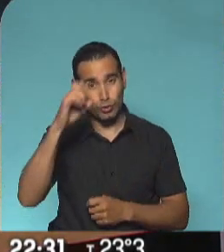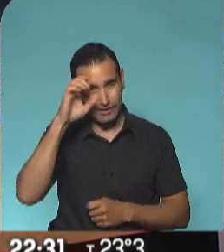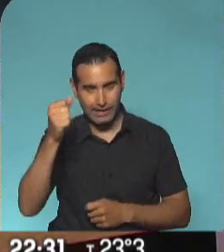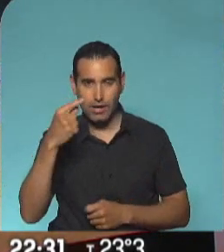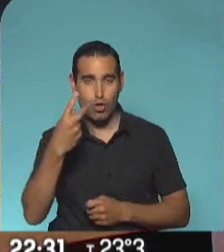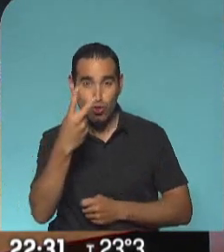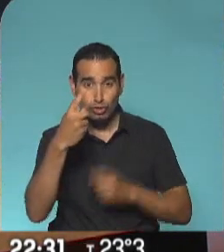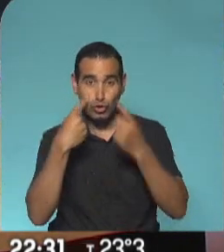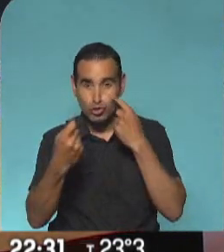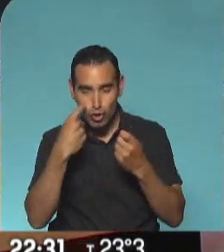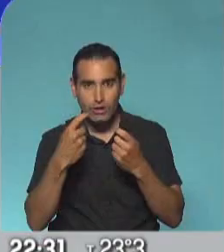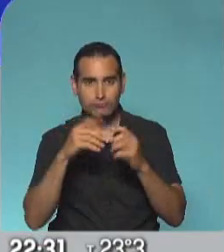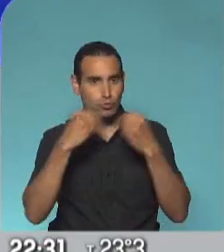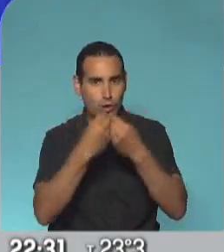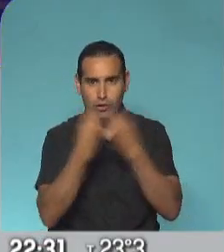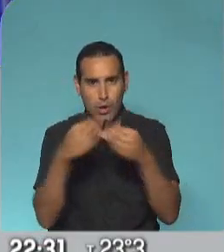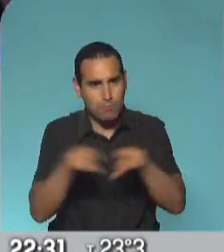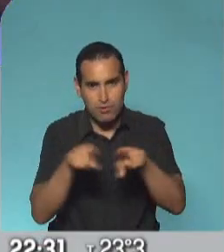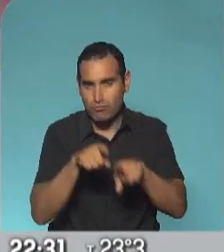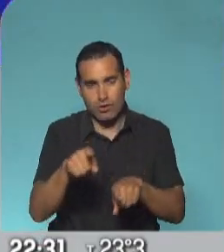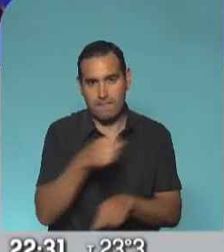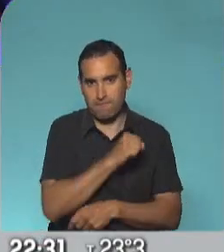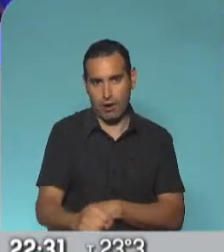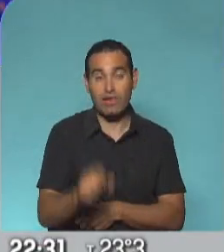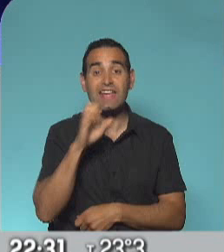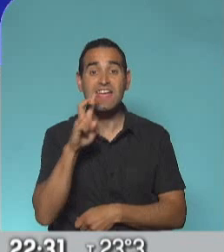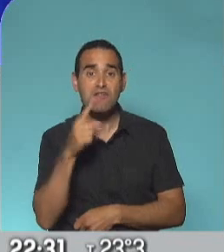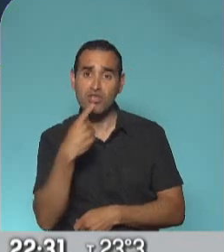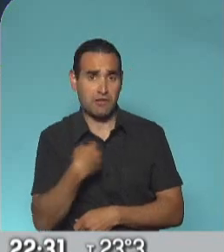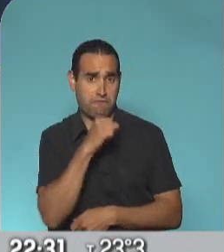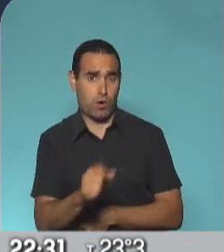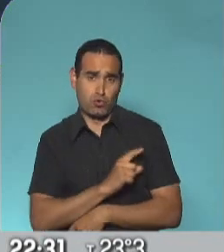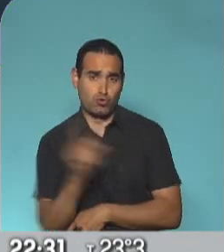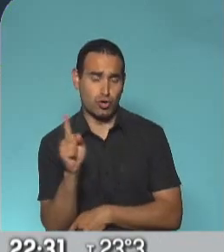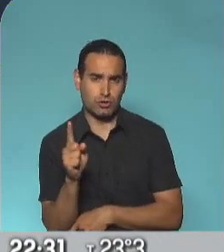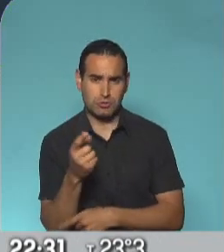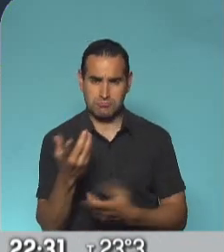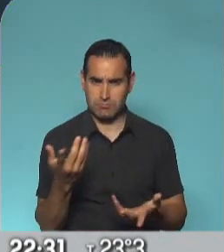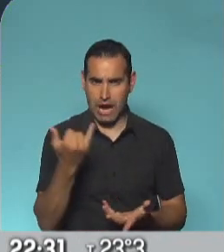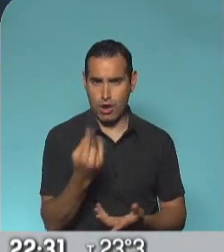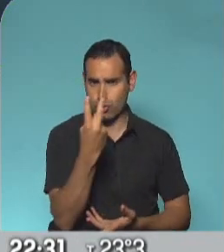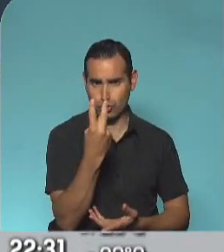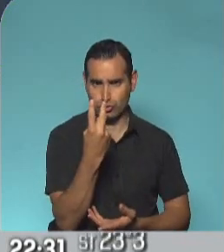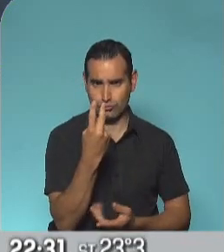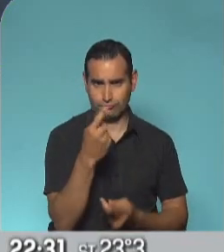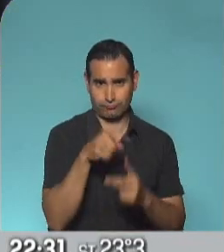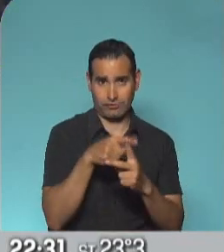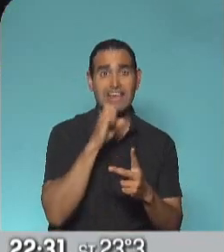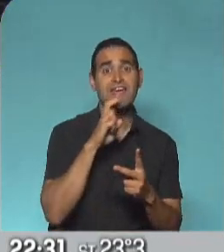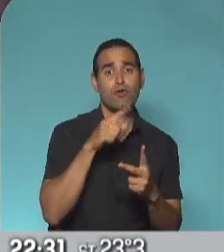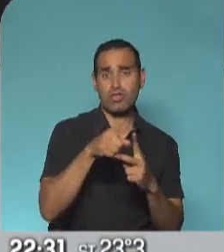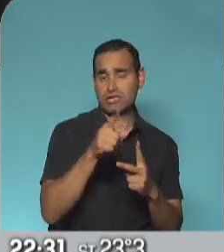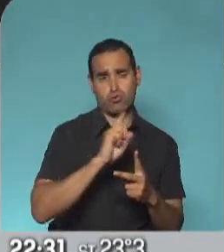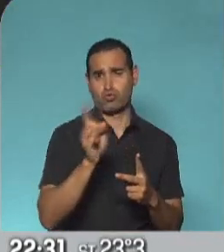fraude. Evo Morales desde México dice que no ha cometido fraude, pero entonces tenemos 2 versiones. La de Evo, que dice